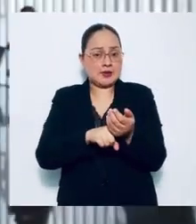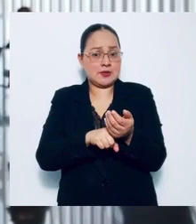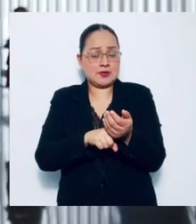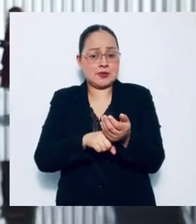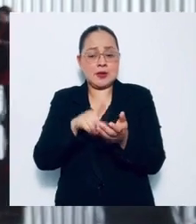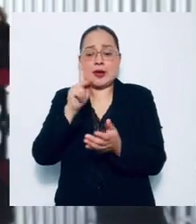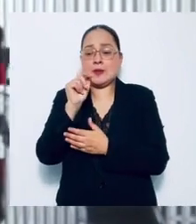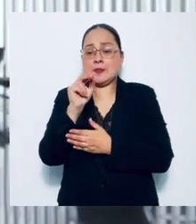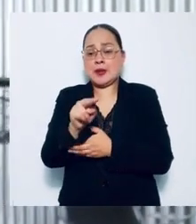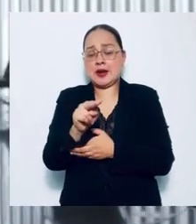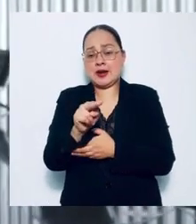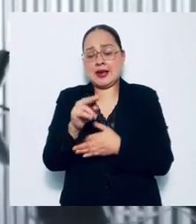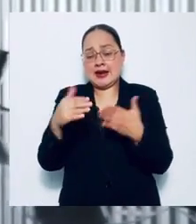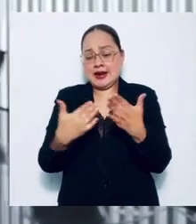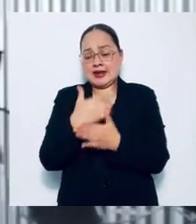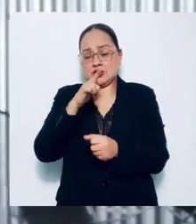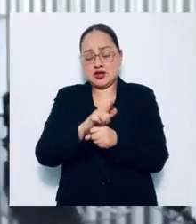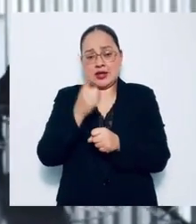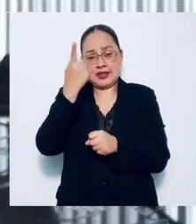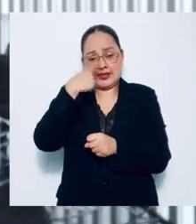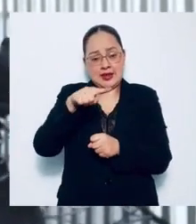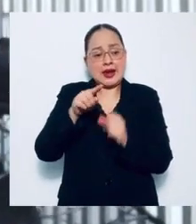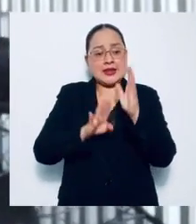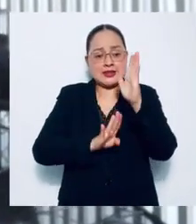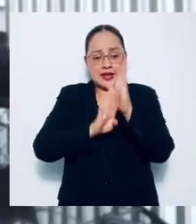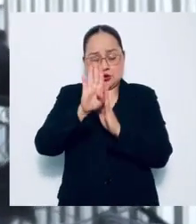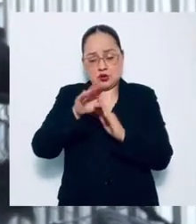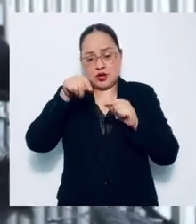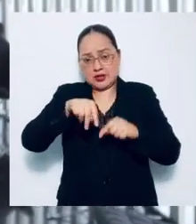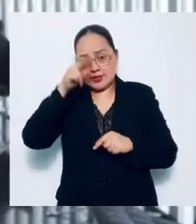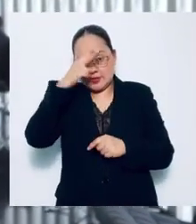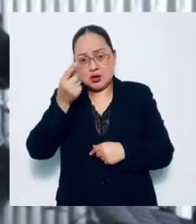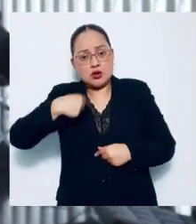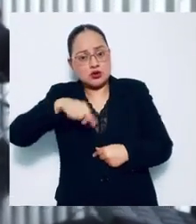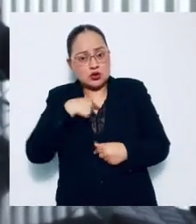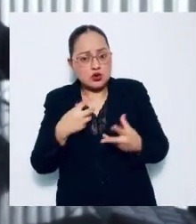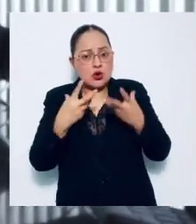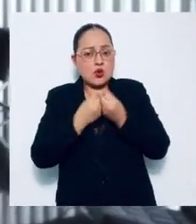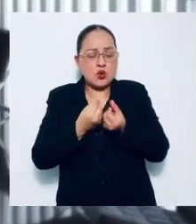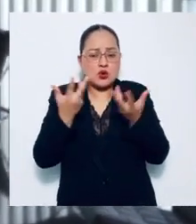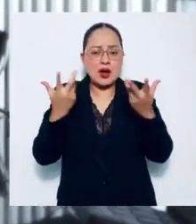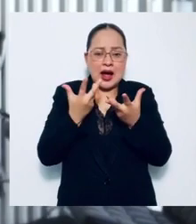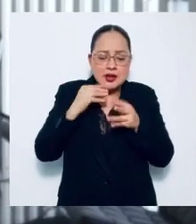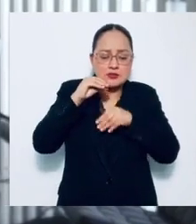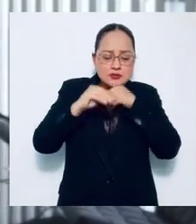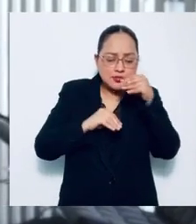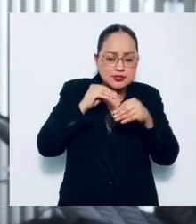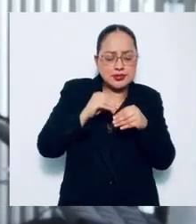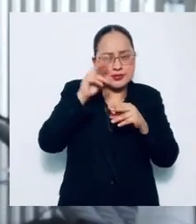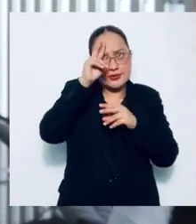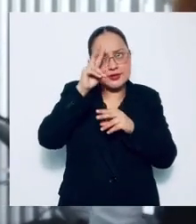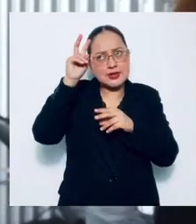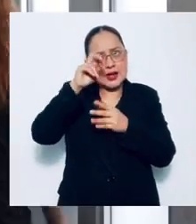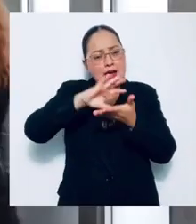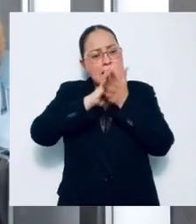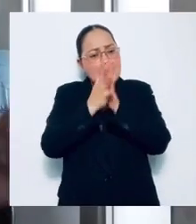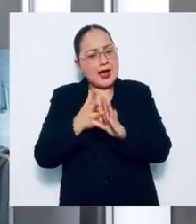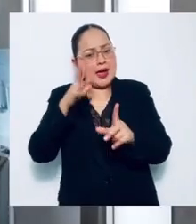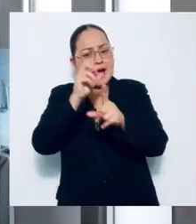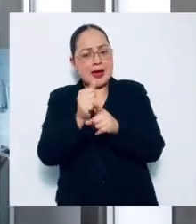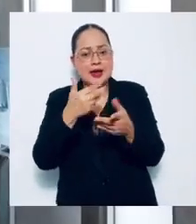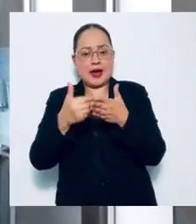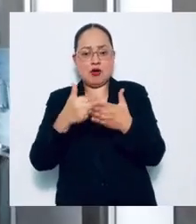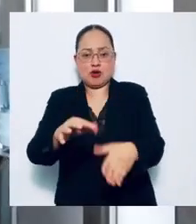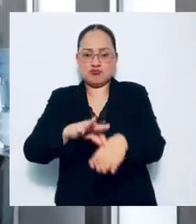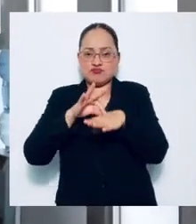ese Plan Nacional de Desarrollo que tanto pensamos durante tanto tiempo y tanto tiempo soñamos, que